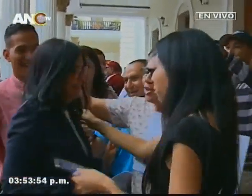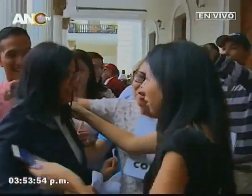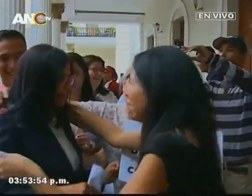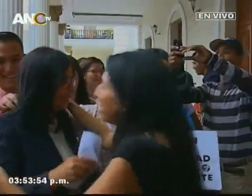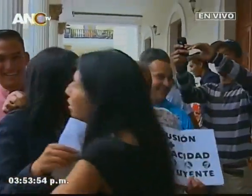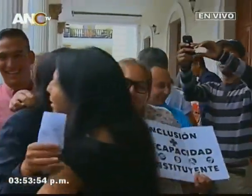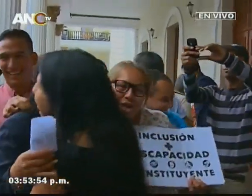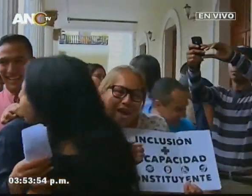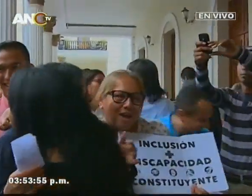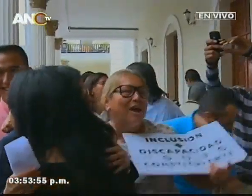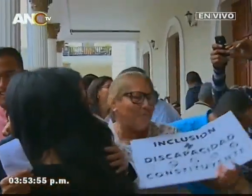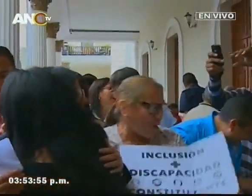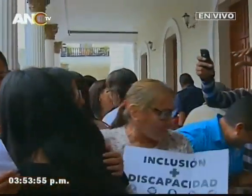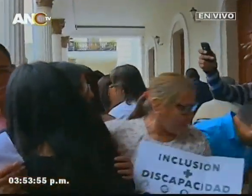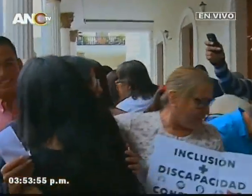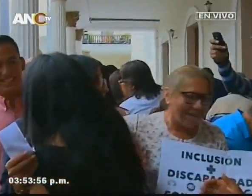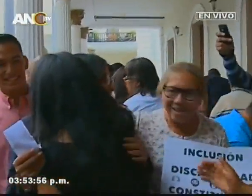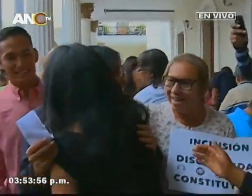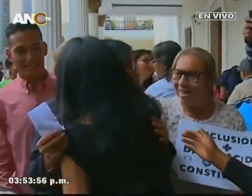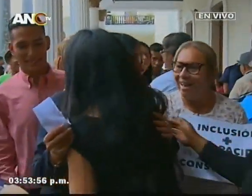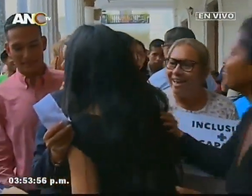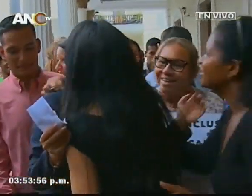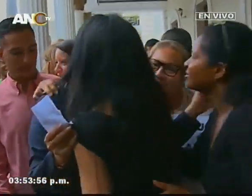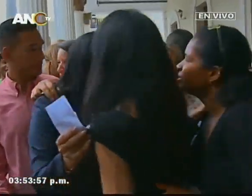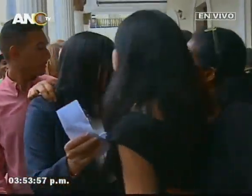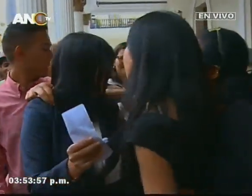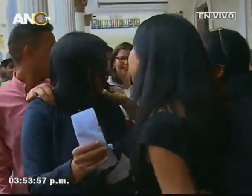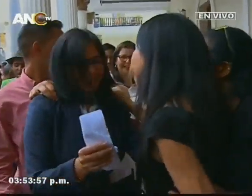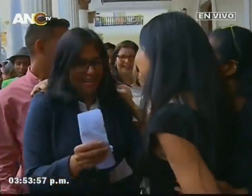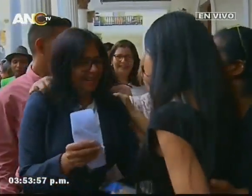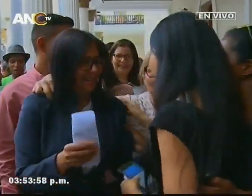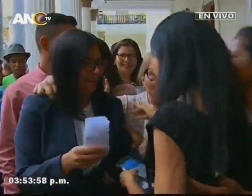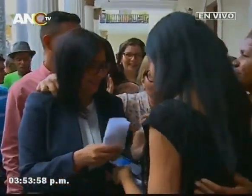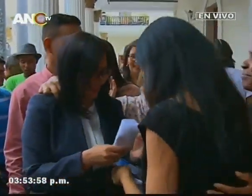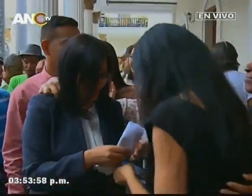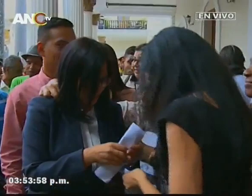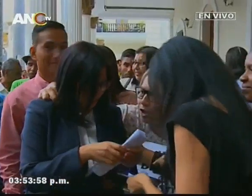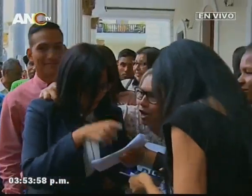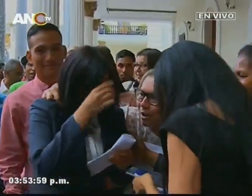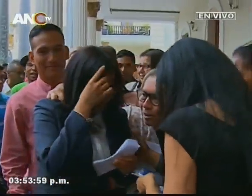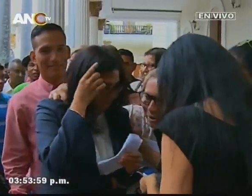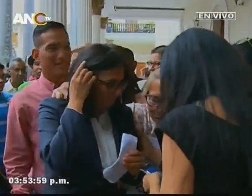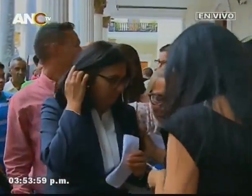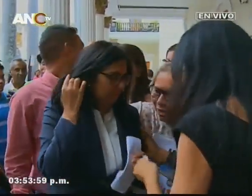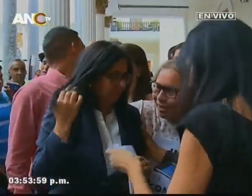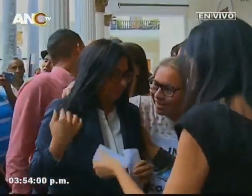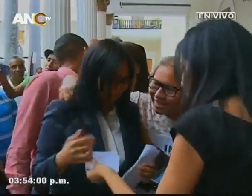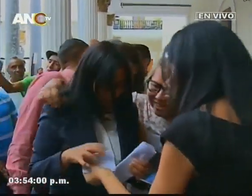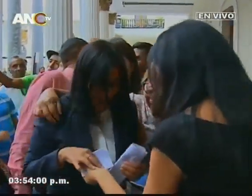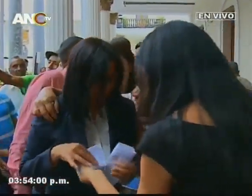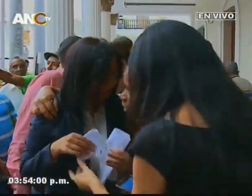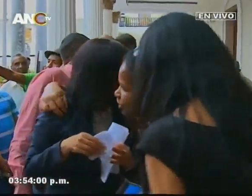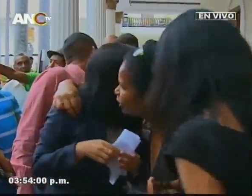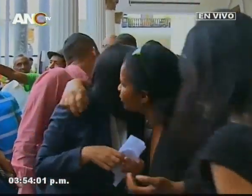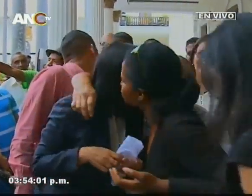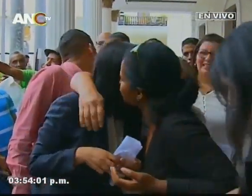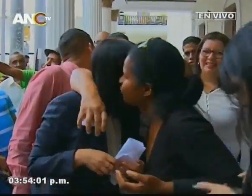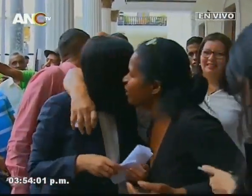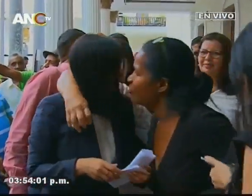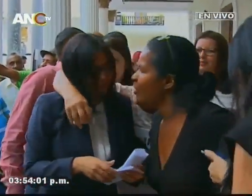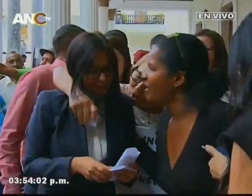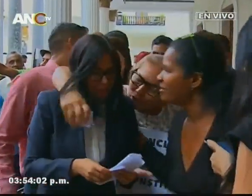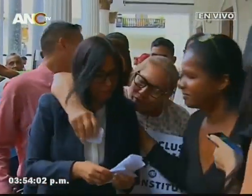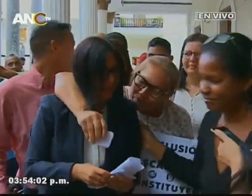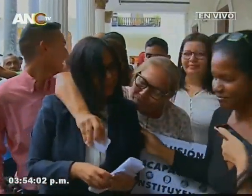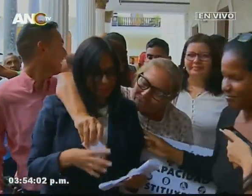sido desplazadas durante la Cuarta República. Es importante resaltar que la Revolución Bolivariana dignificó a las personas con discapacidad